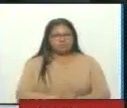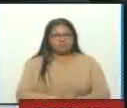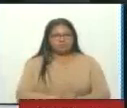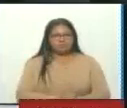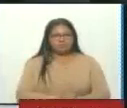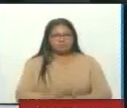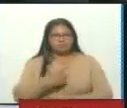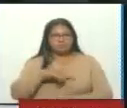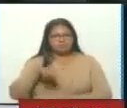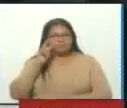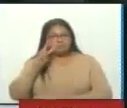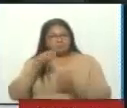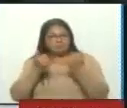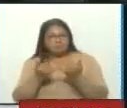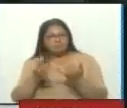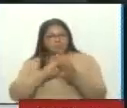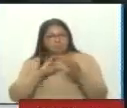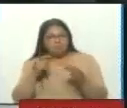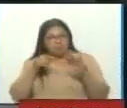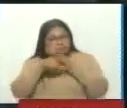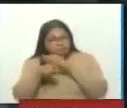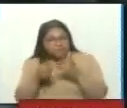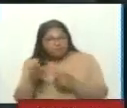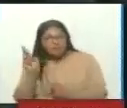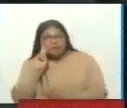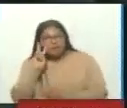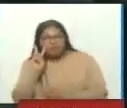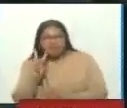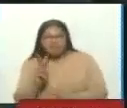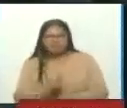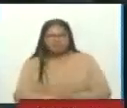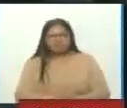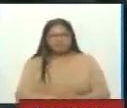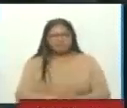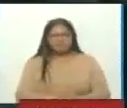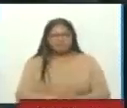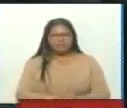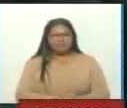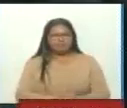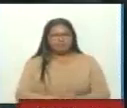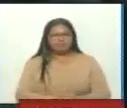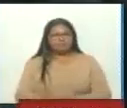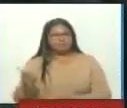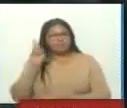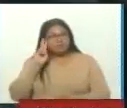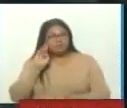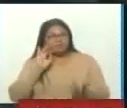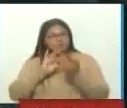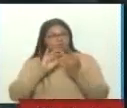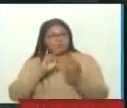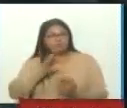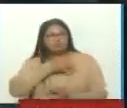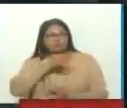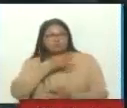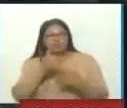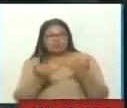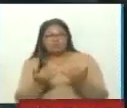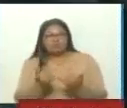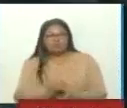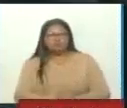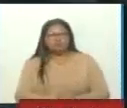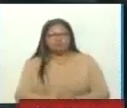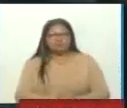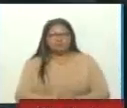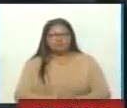enfocamos un poco en la radio, por la penetración que tiene la radio, pueden haber redes sociales, pueden haber muchísimas